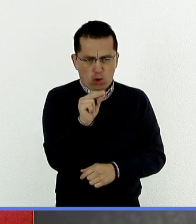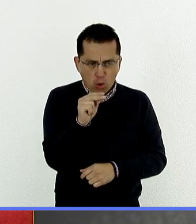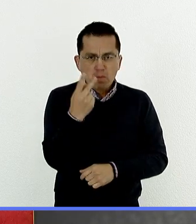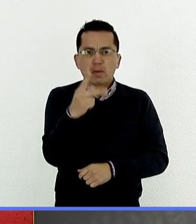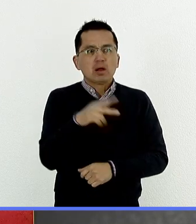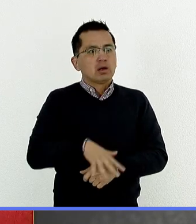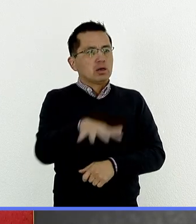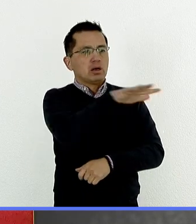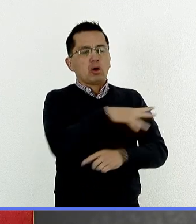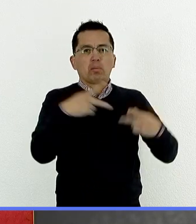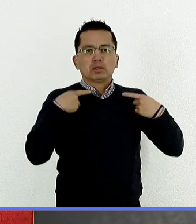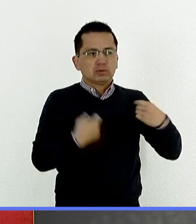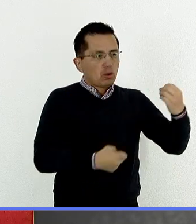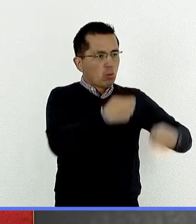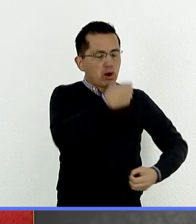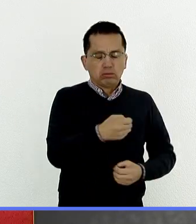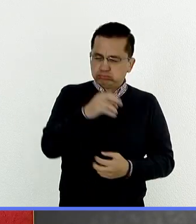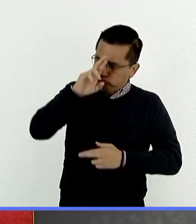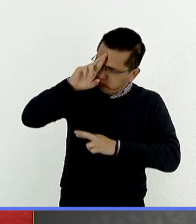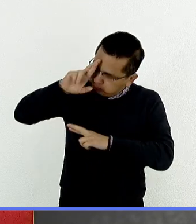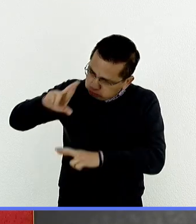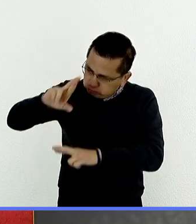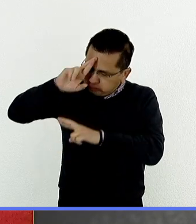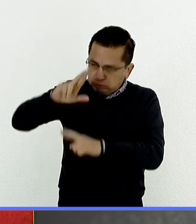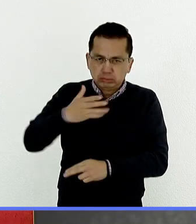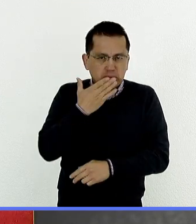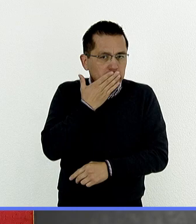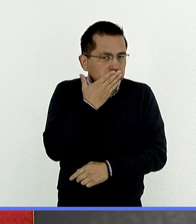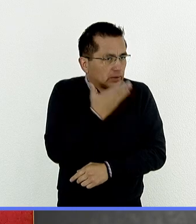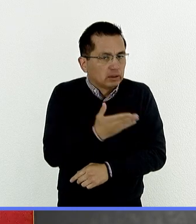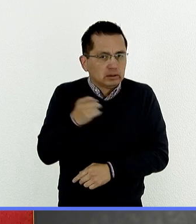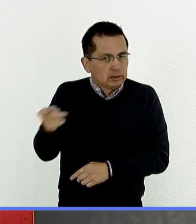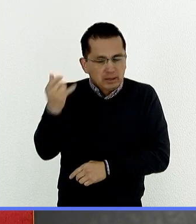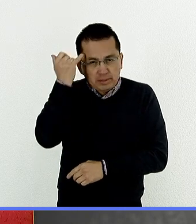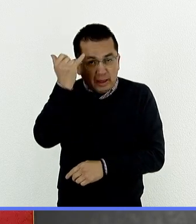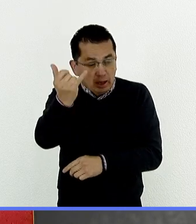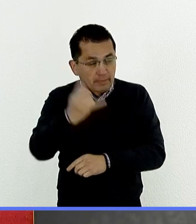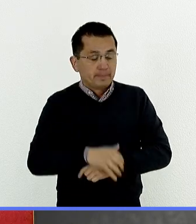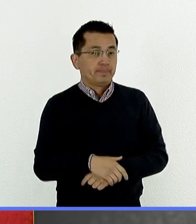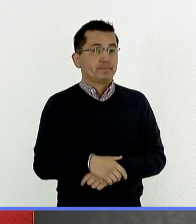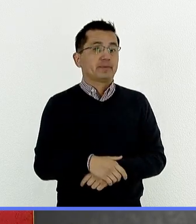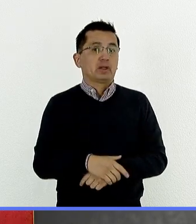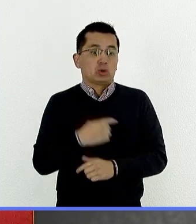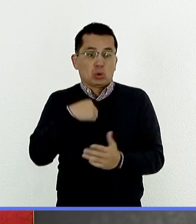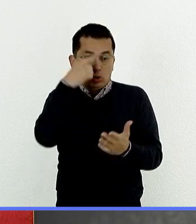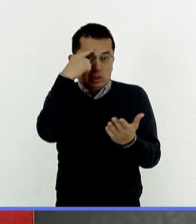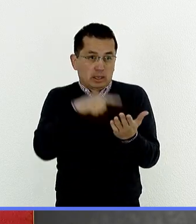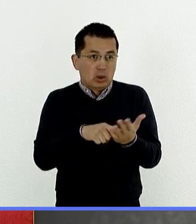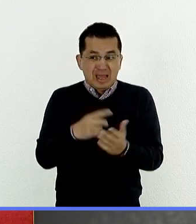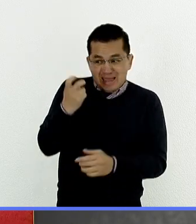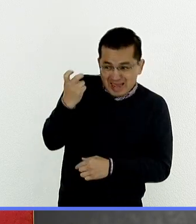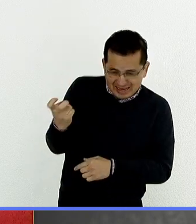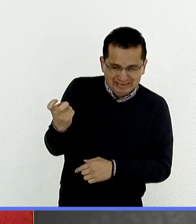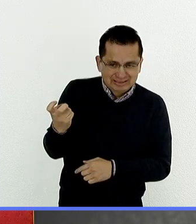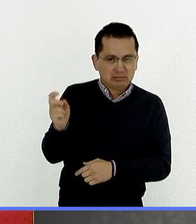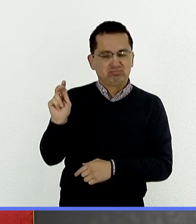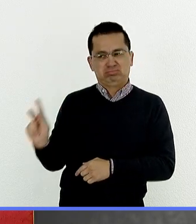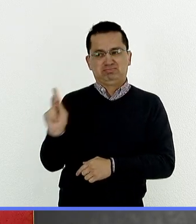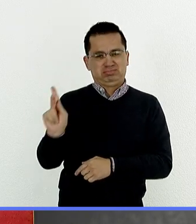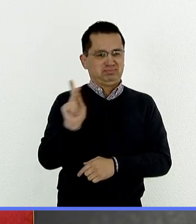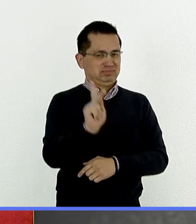este vieron el premio Creo que este año creíamos que haya más de ese tipo de